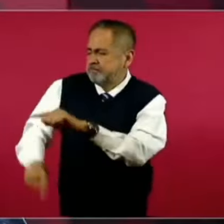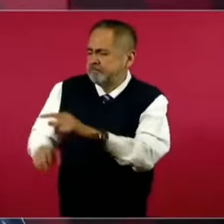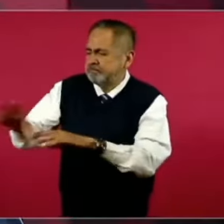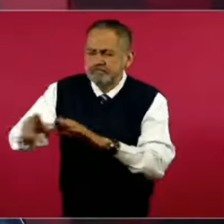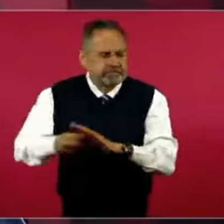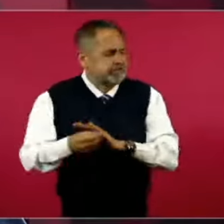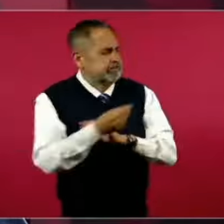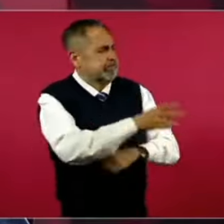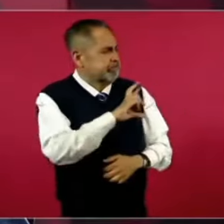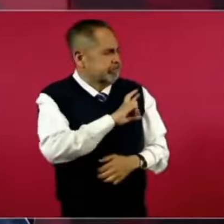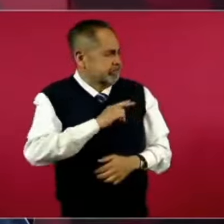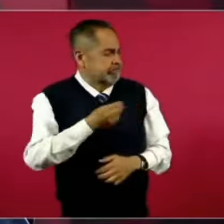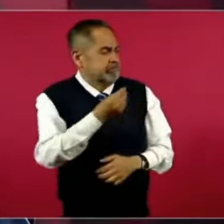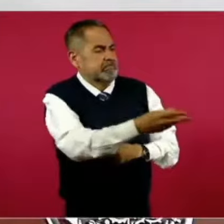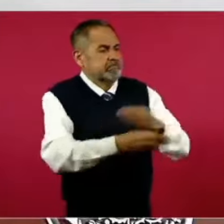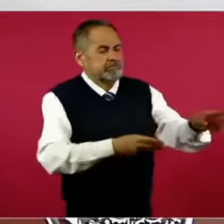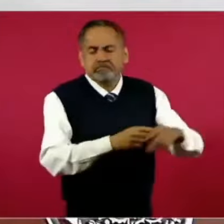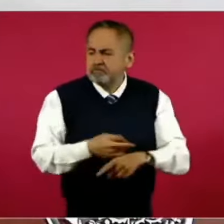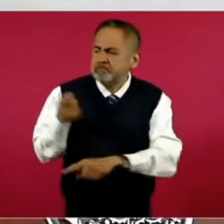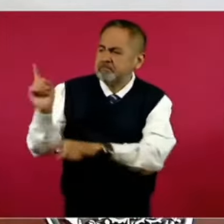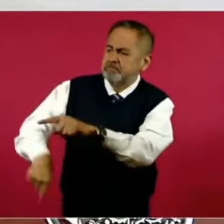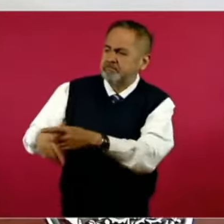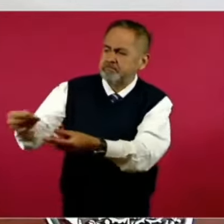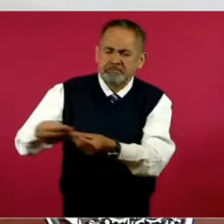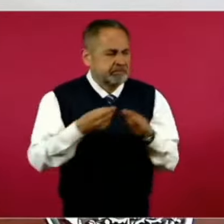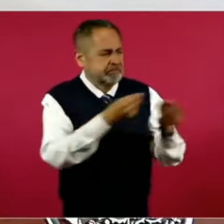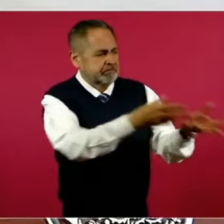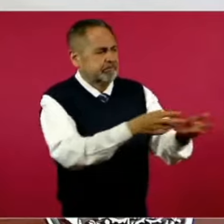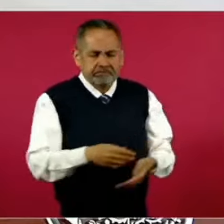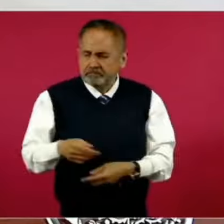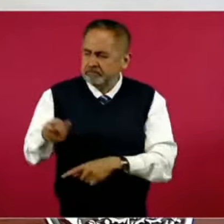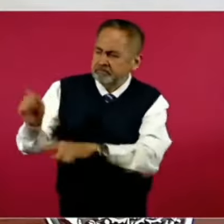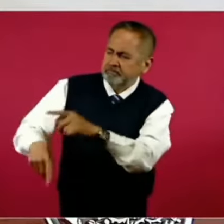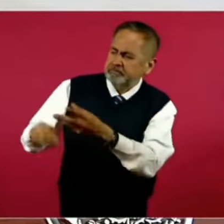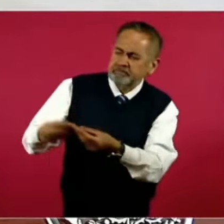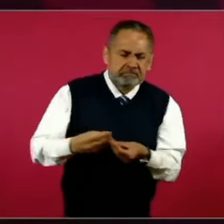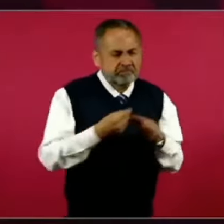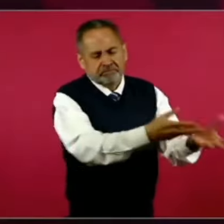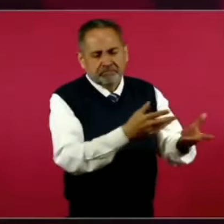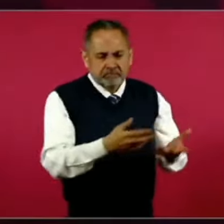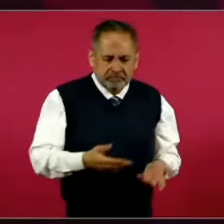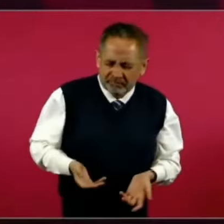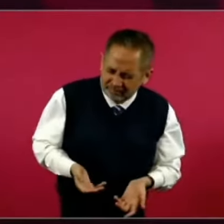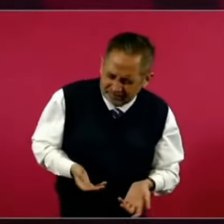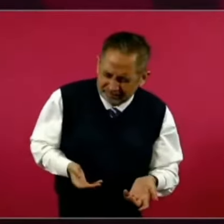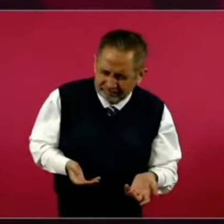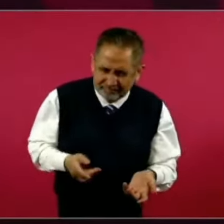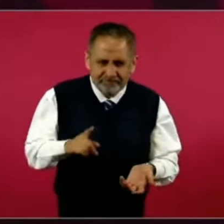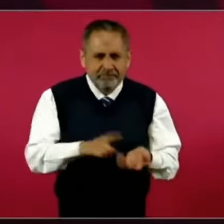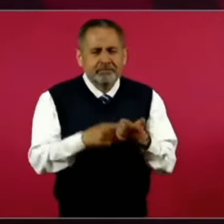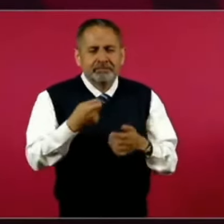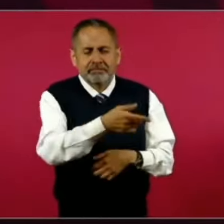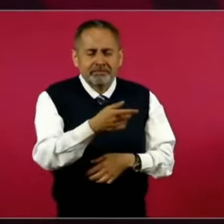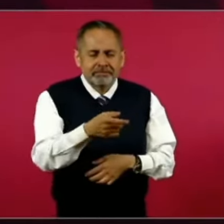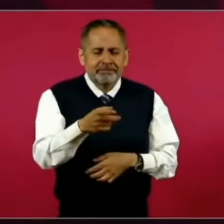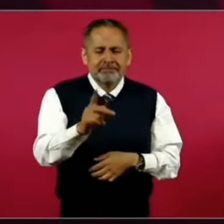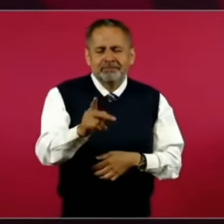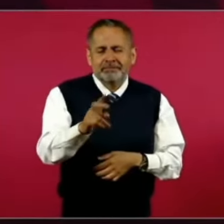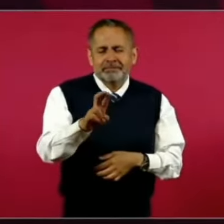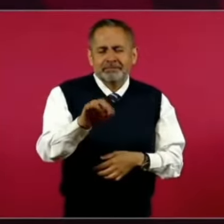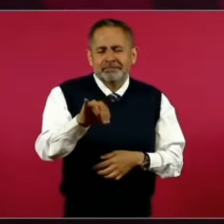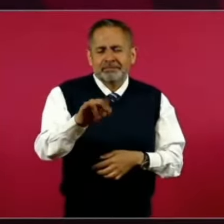a particulares, es lo que se conoce como la privatización, que